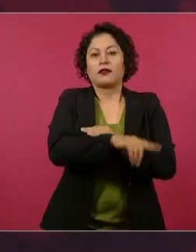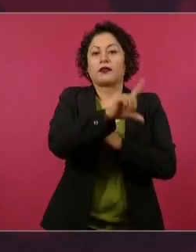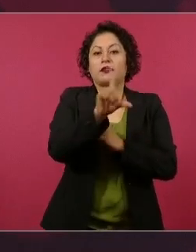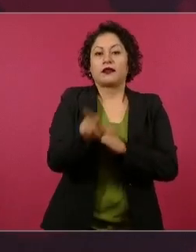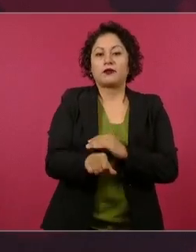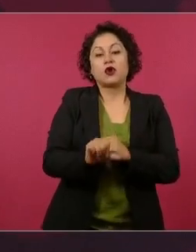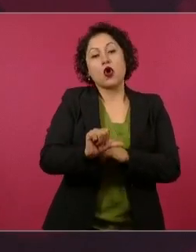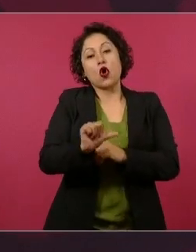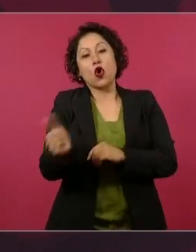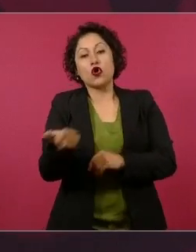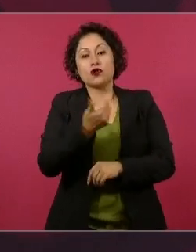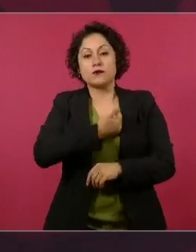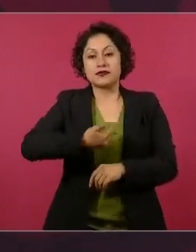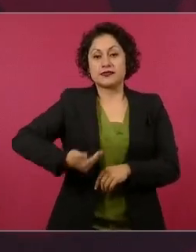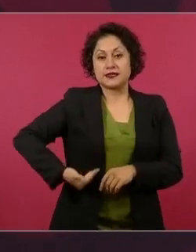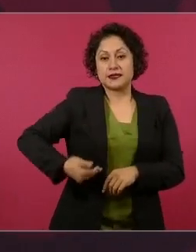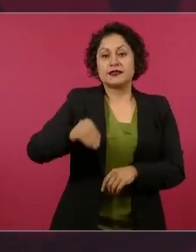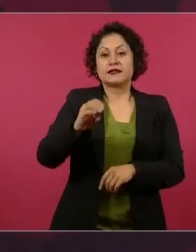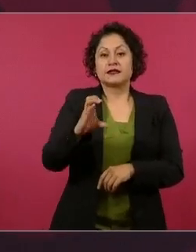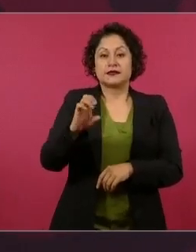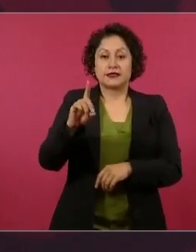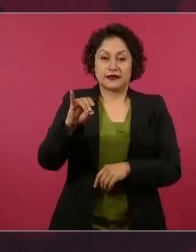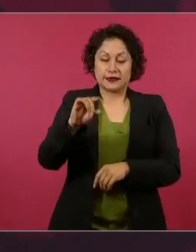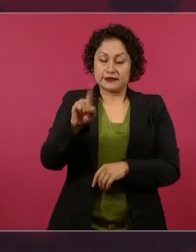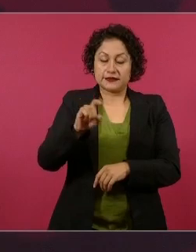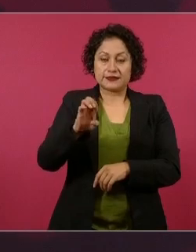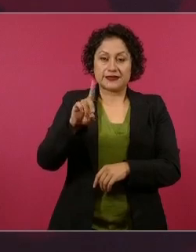siguiente, los rescata,